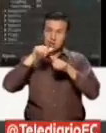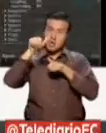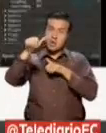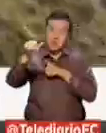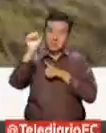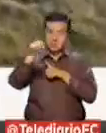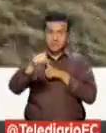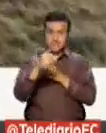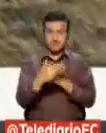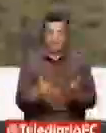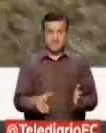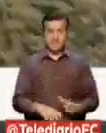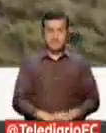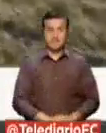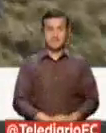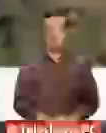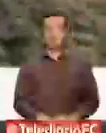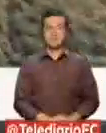remotos.